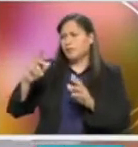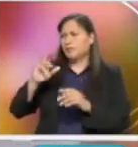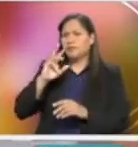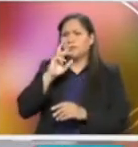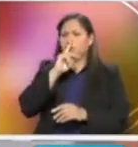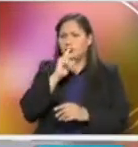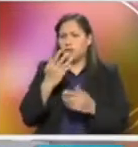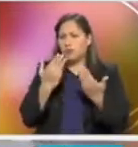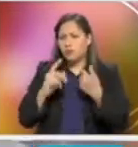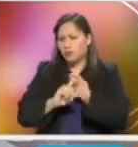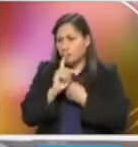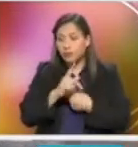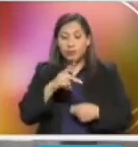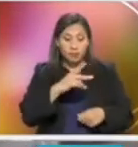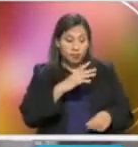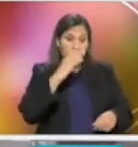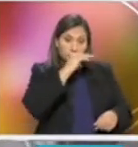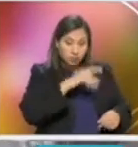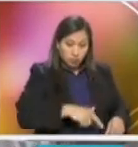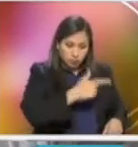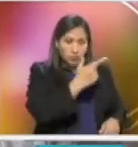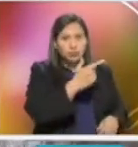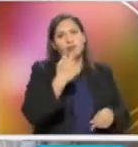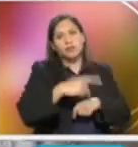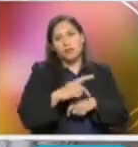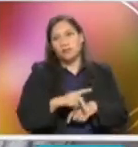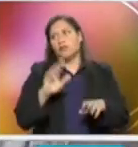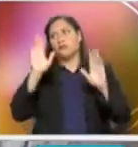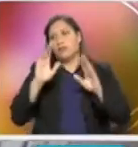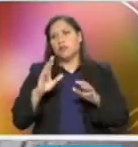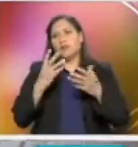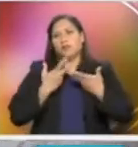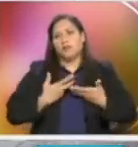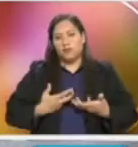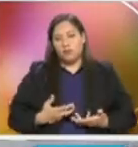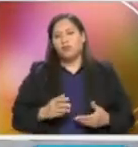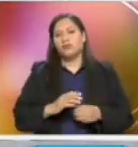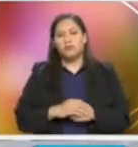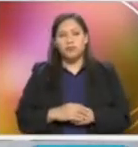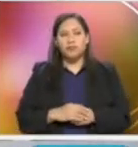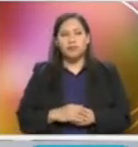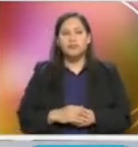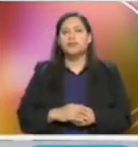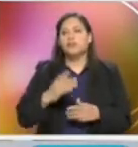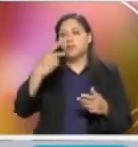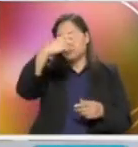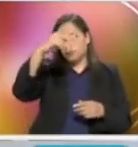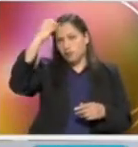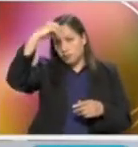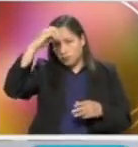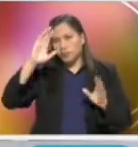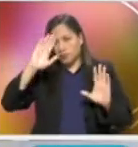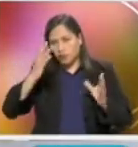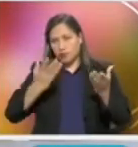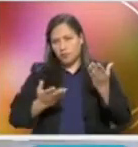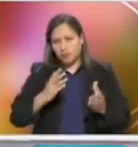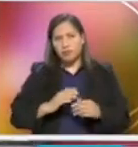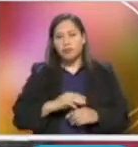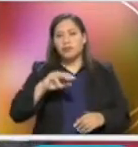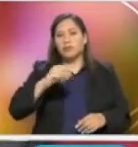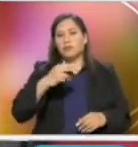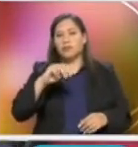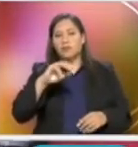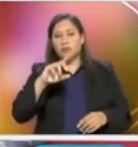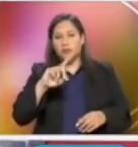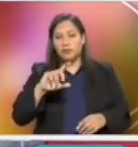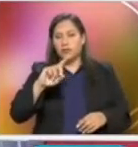entonces, digo, ya cada quien tendrá su aproximación al asunto, pero entonces Muhammad Ali, bueno, en estos